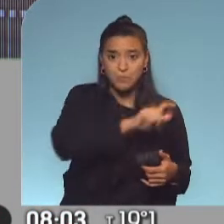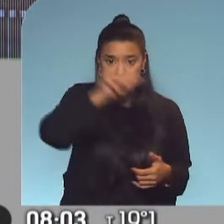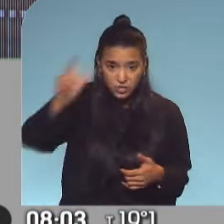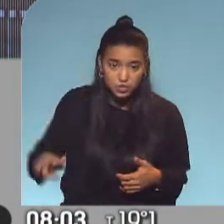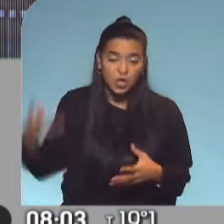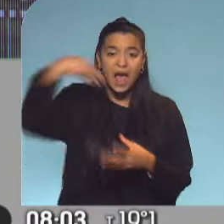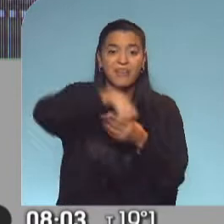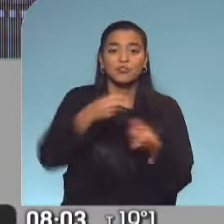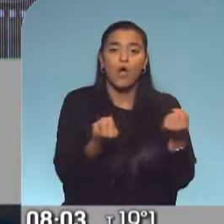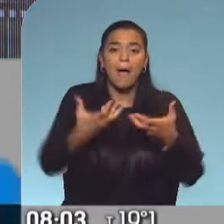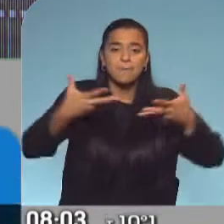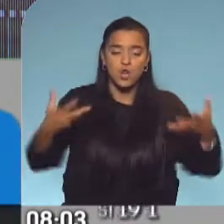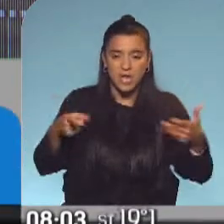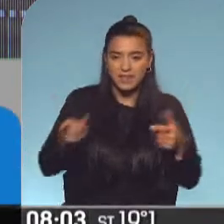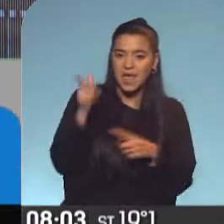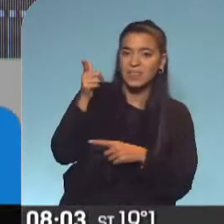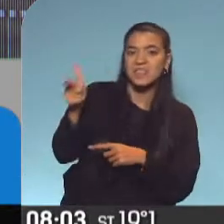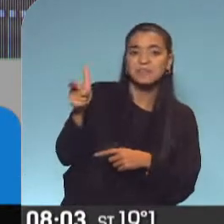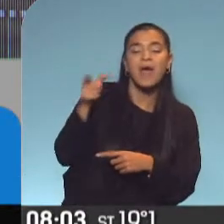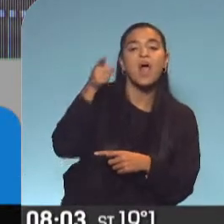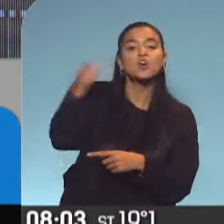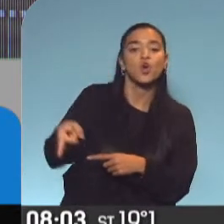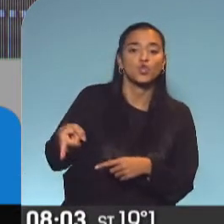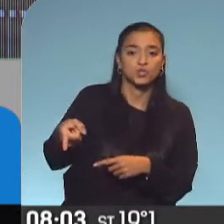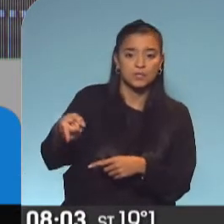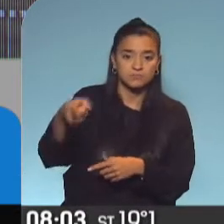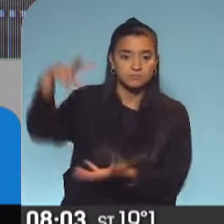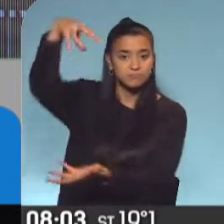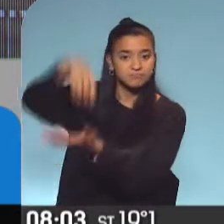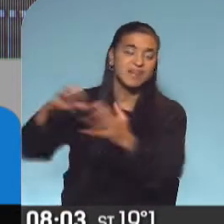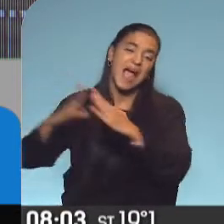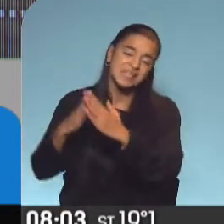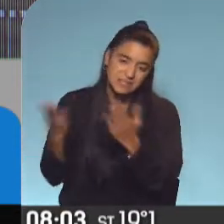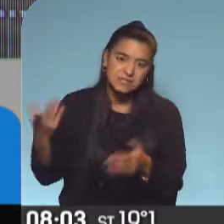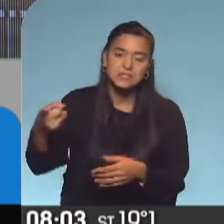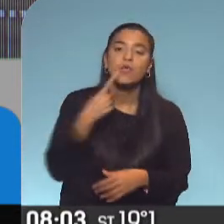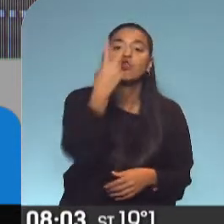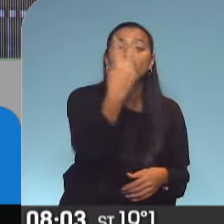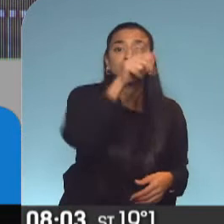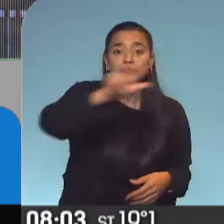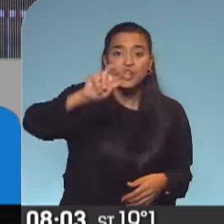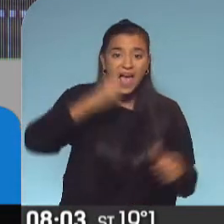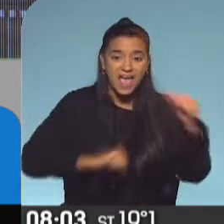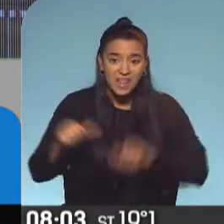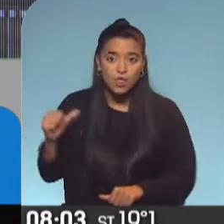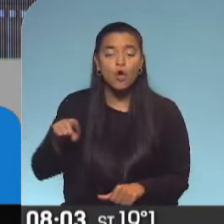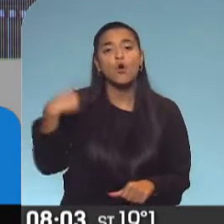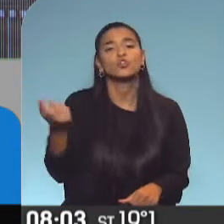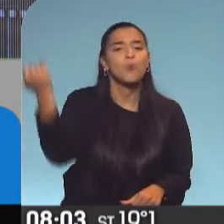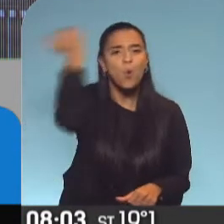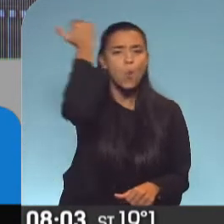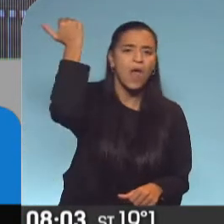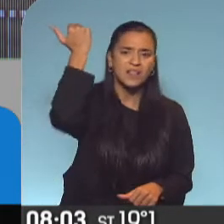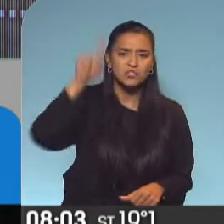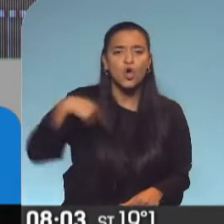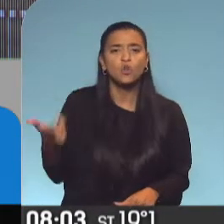bordo de una camioneta dispararon en contra de esta, dispararon hacia esta vivienda. Hay dos heridos, un herido por un culatazo, otro